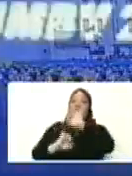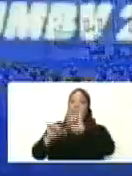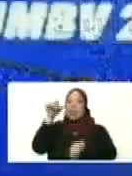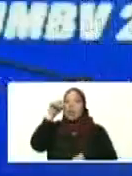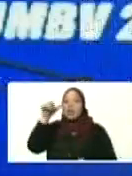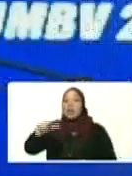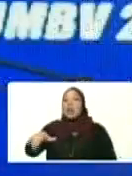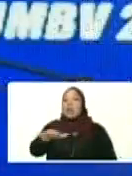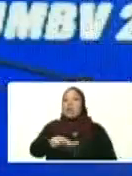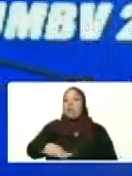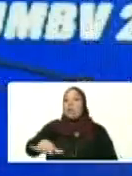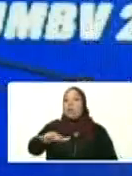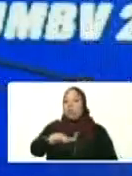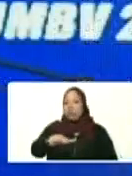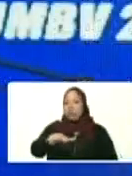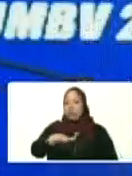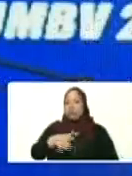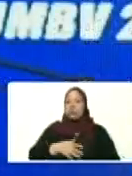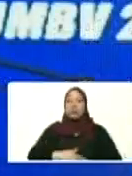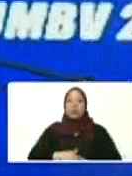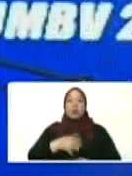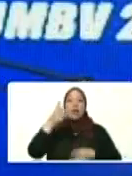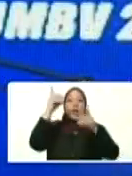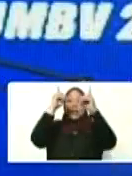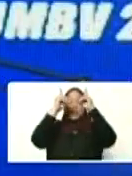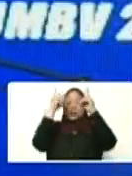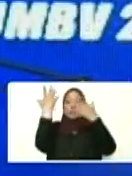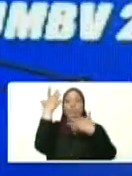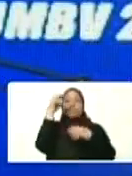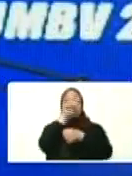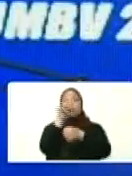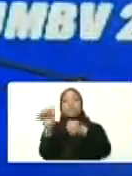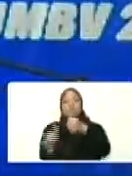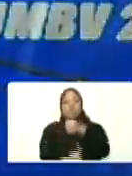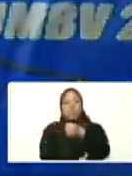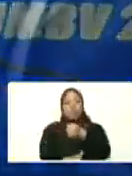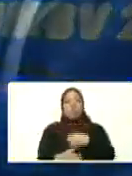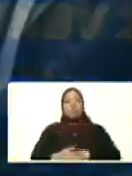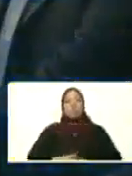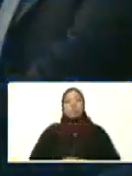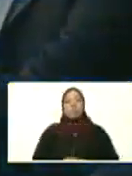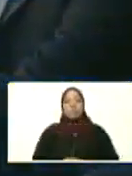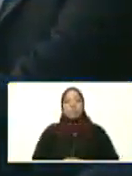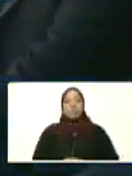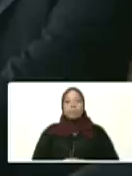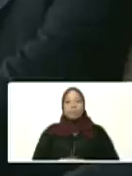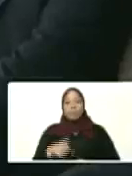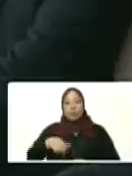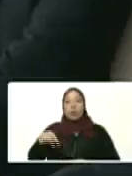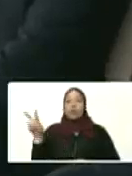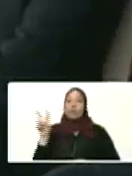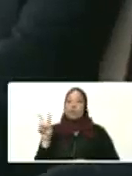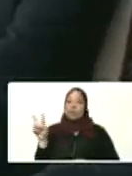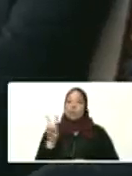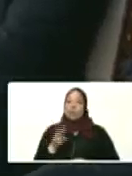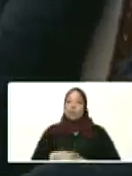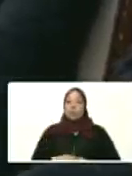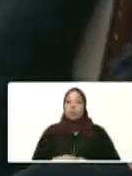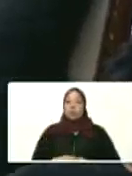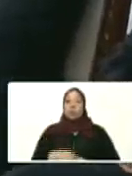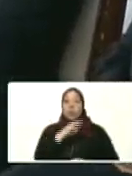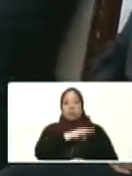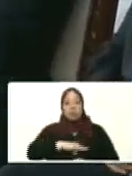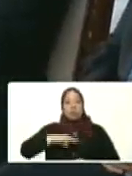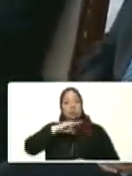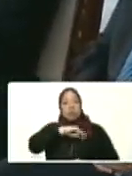pueblo. Delcy Rodríguez, vicepresidenta ejecutiva de la República Bolivariana de Venezuela y